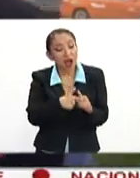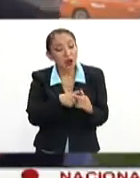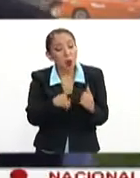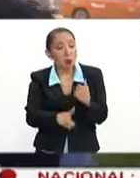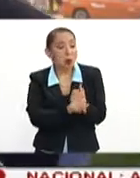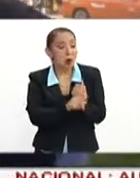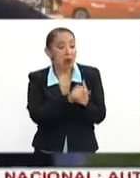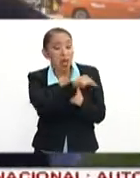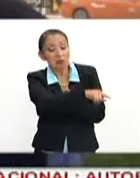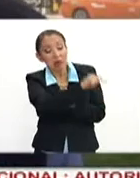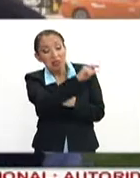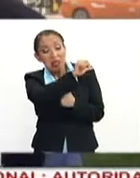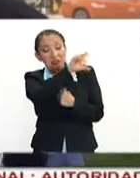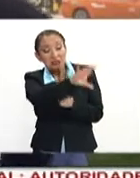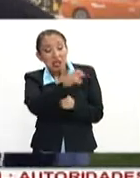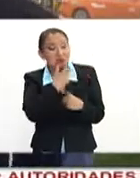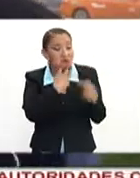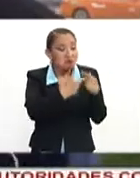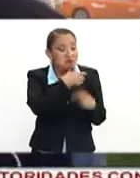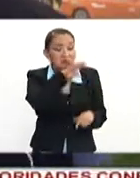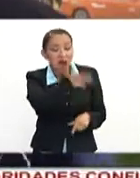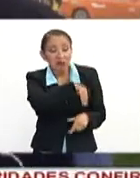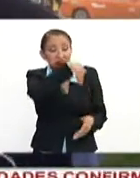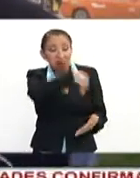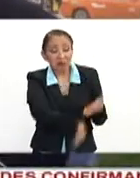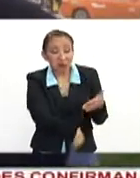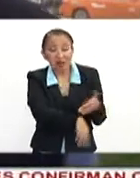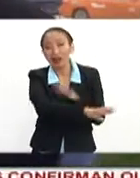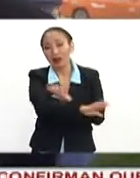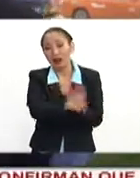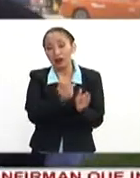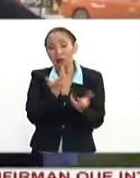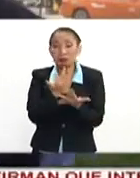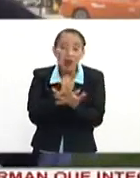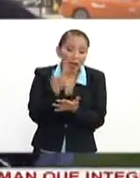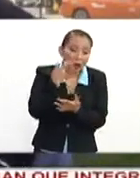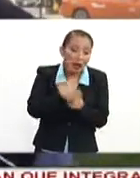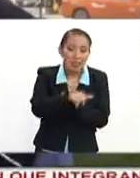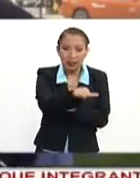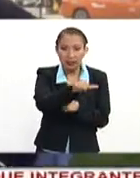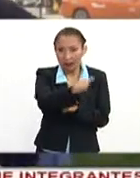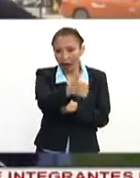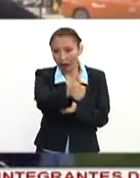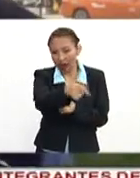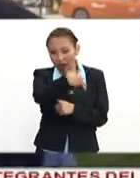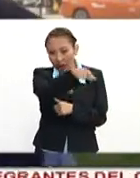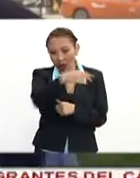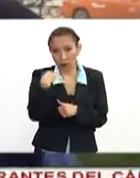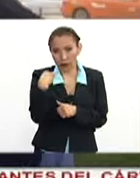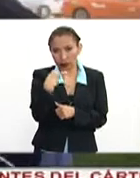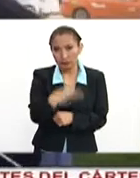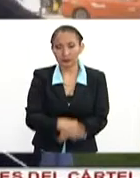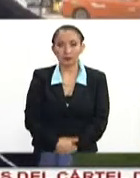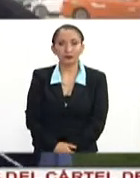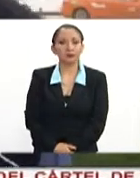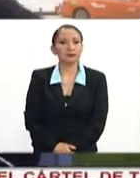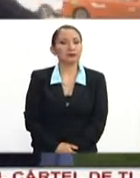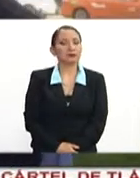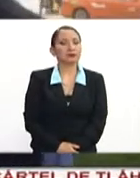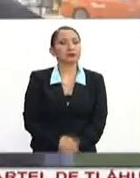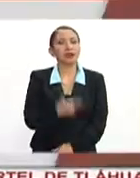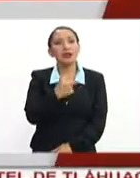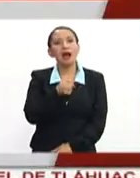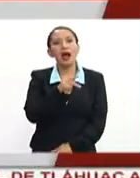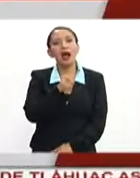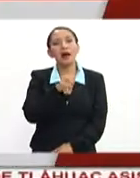escenario negativo en caso de que las pláticas del TLC se descarrilen, pero pues hay que esperar, van a empezar el 16 de agosto allá en Washington.